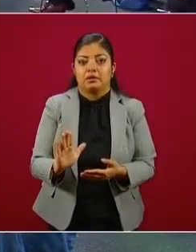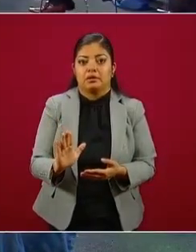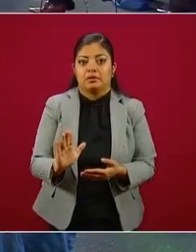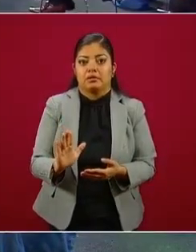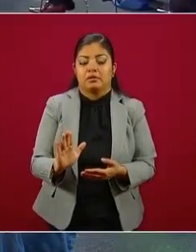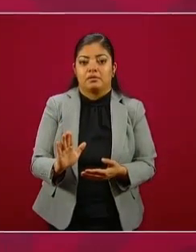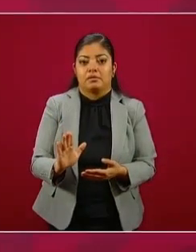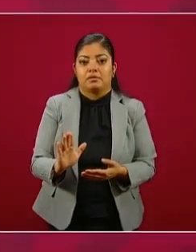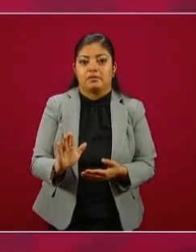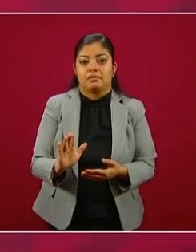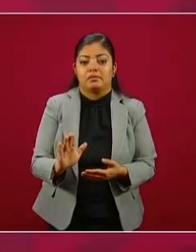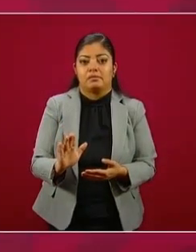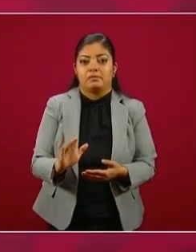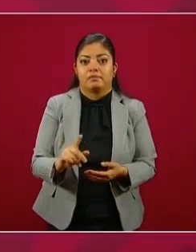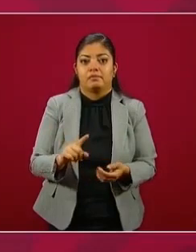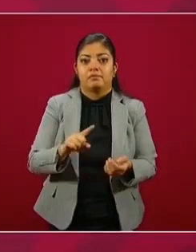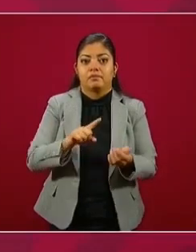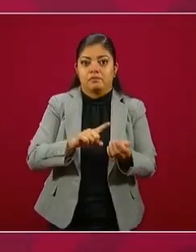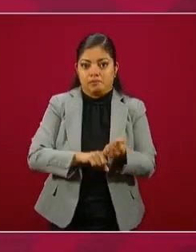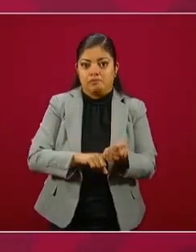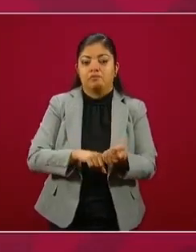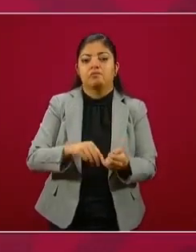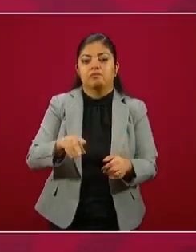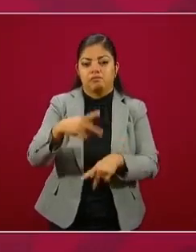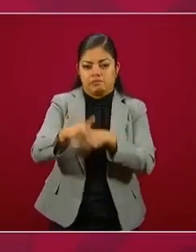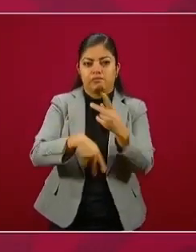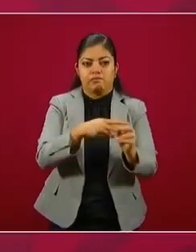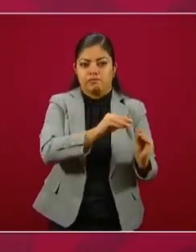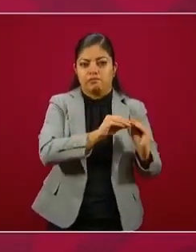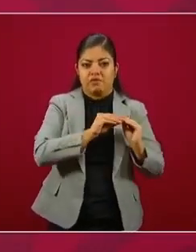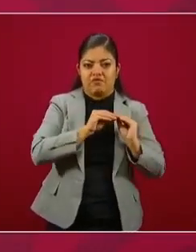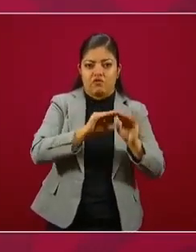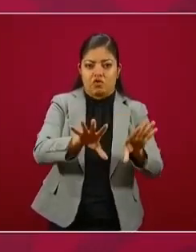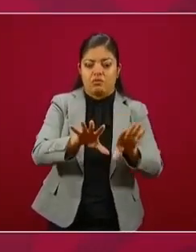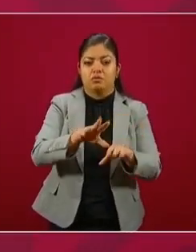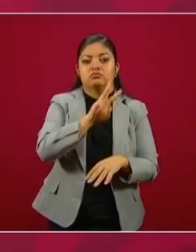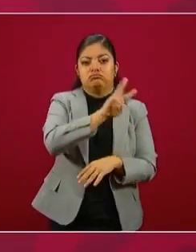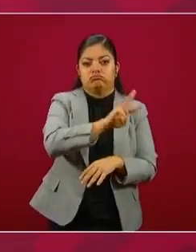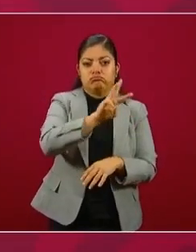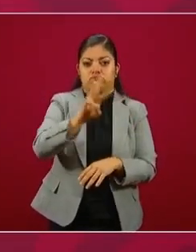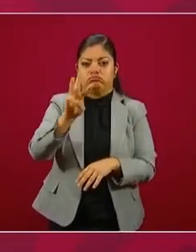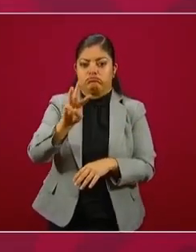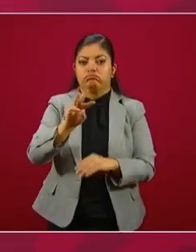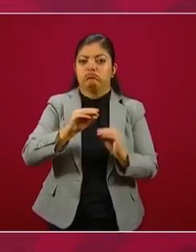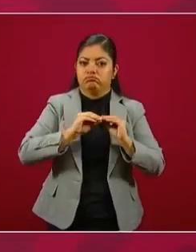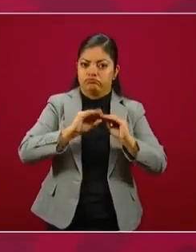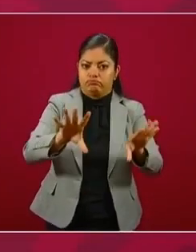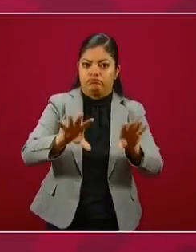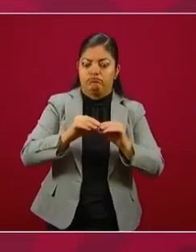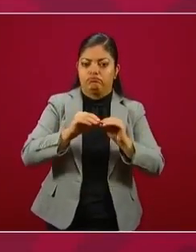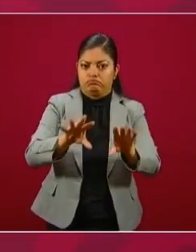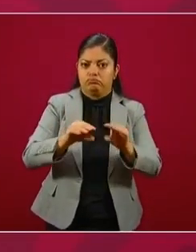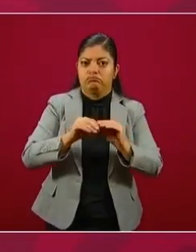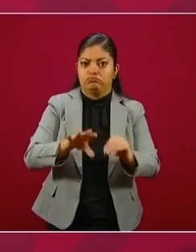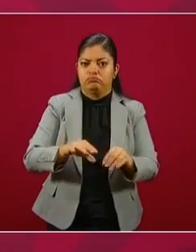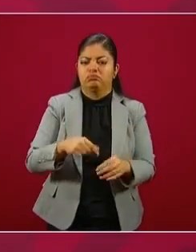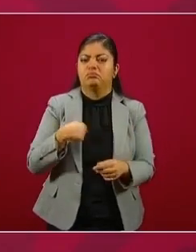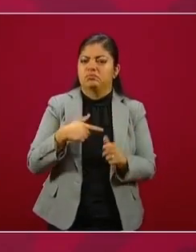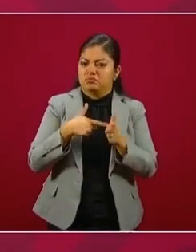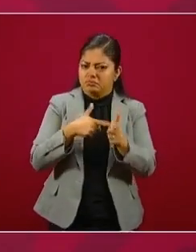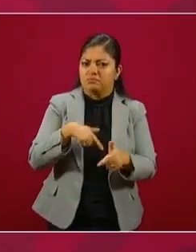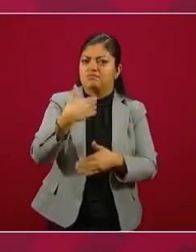se va a subir a la red toda la información y nos vamos a seguir encontrando.